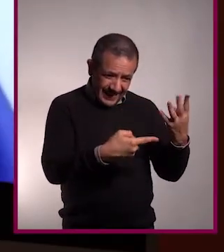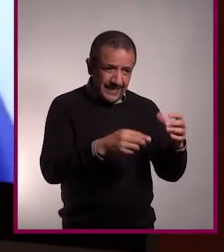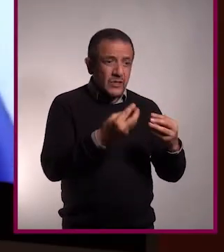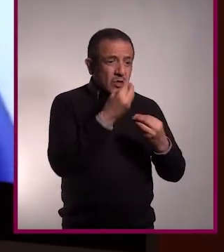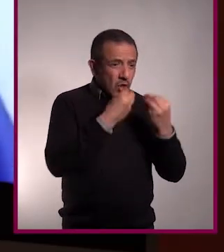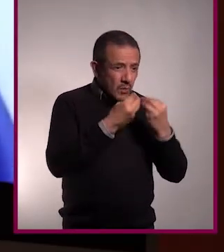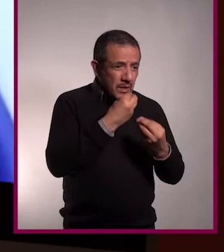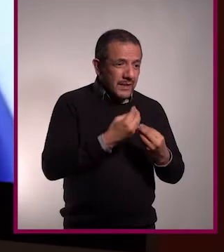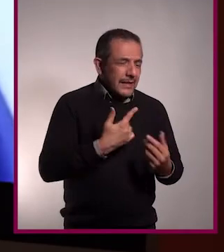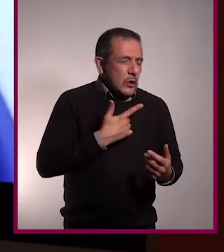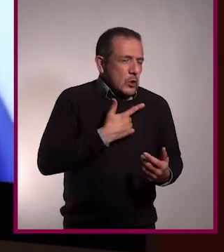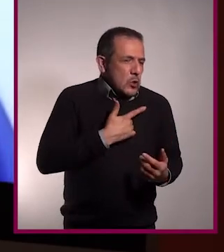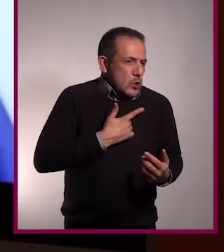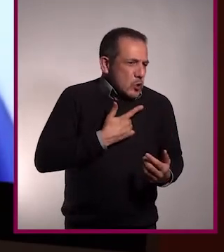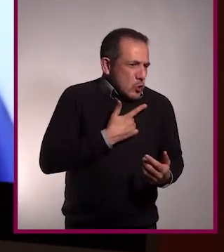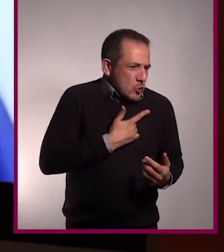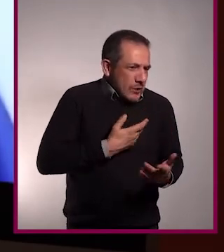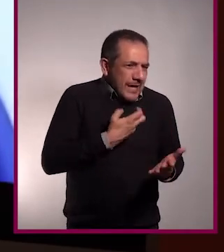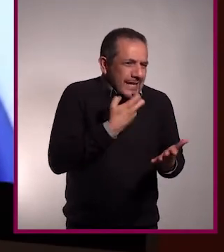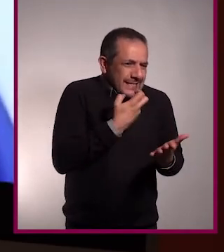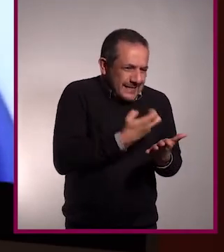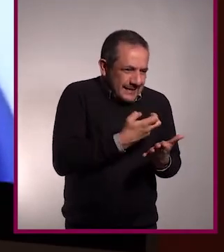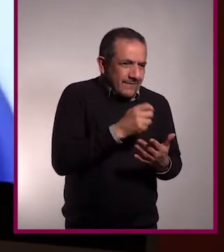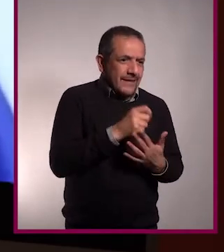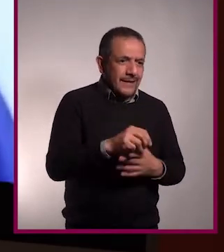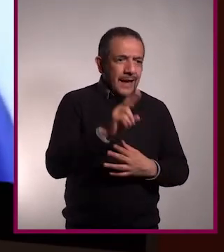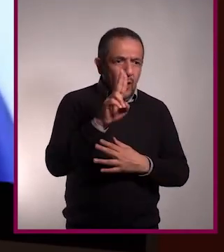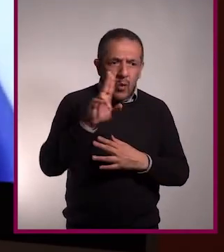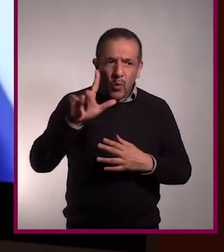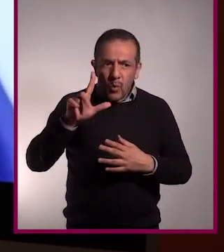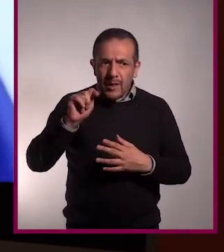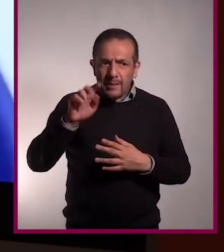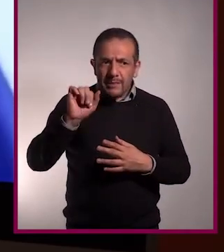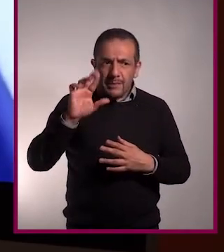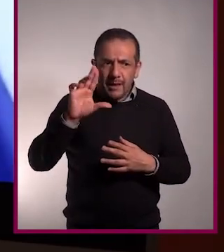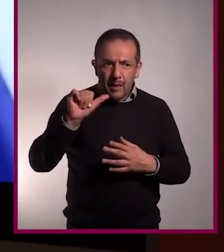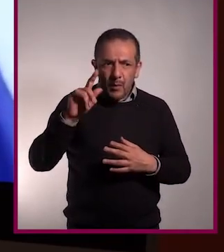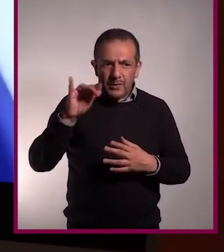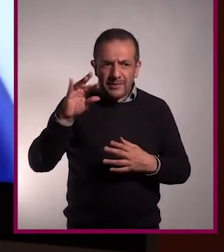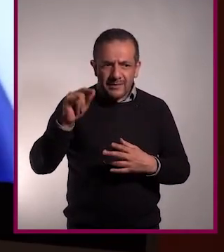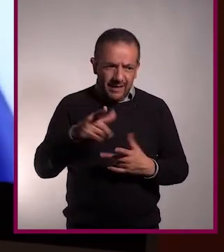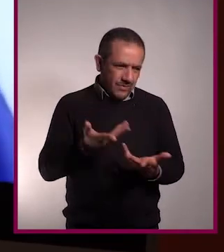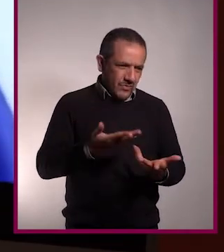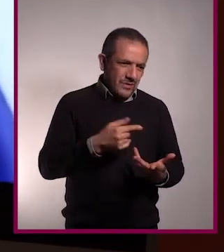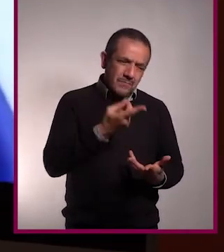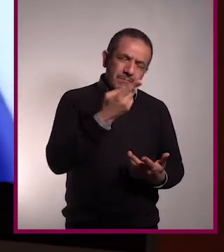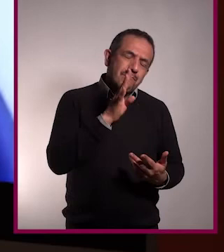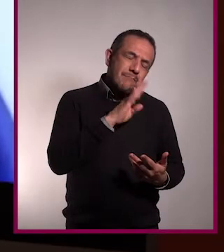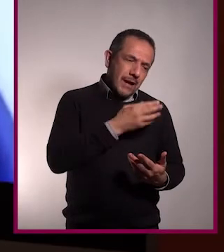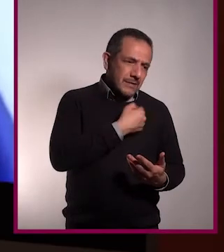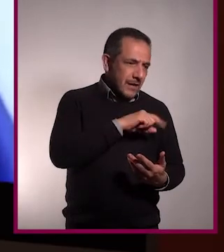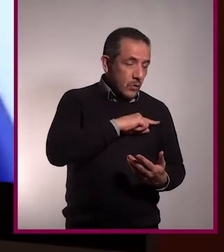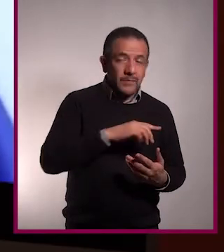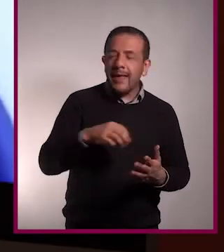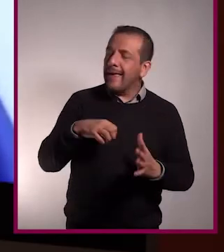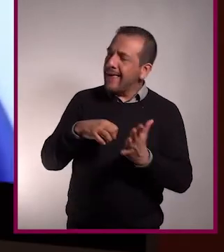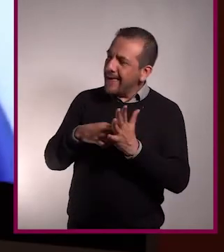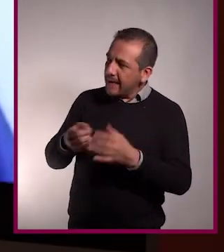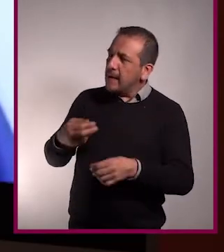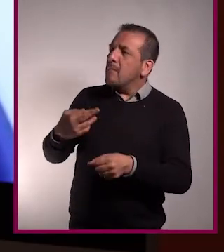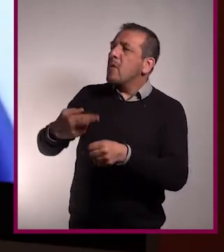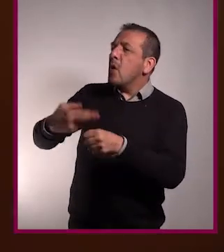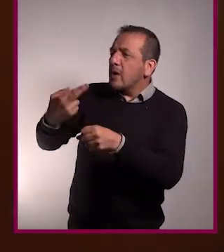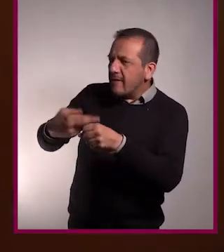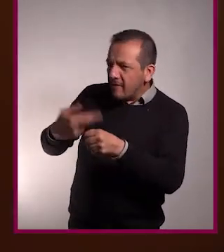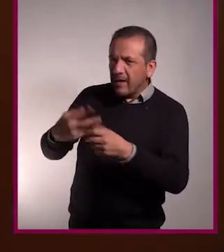sí, desgraciadamente todas estas alimentos que tanto nos gustan son alimentos ultraprocesados, nada buenos para la